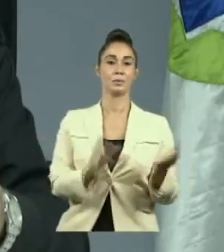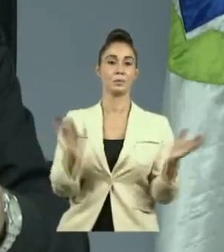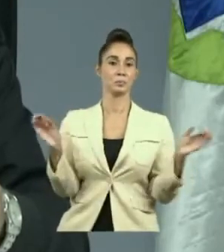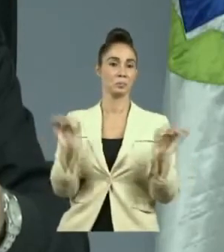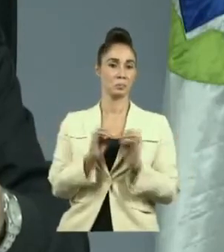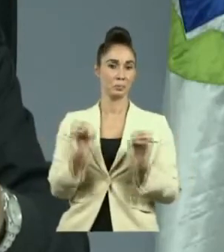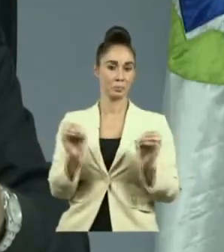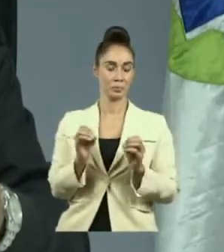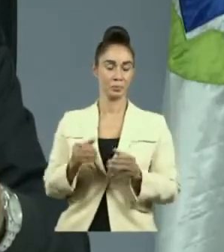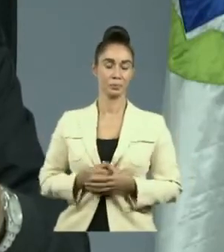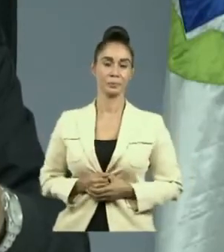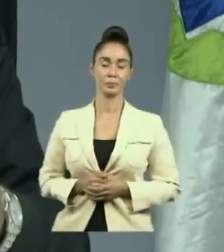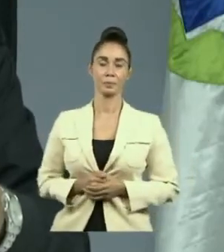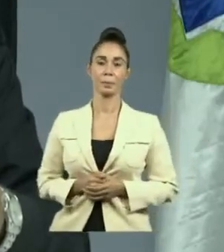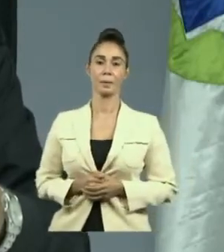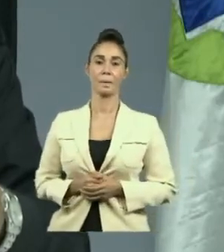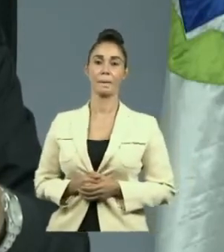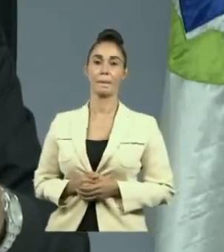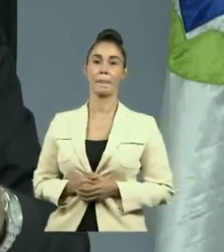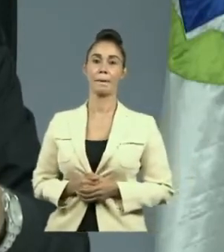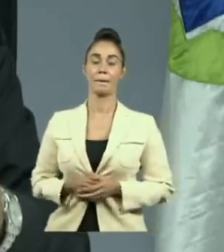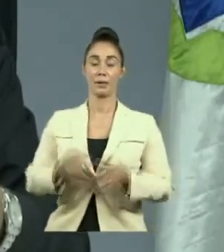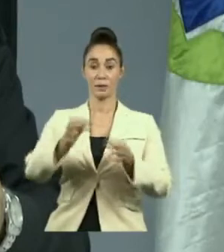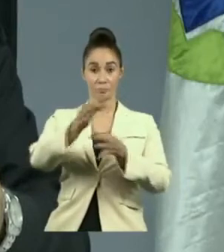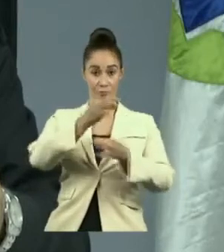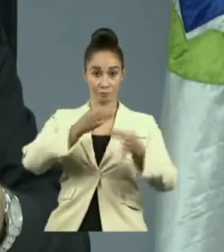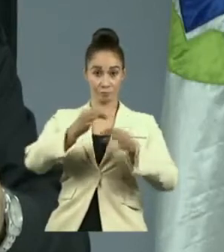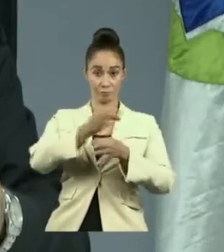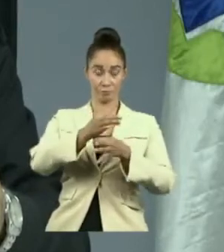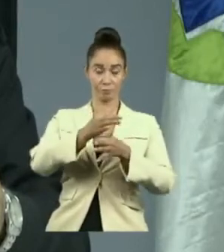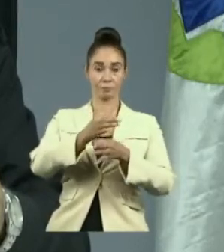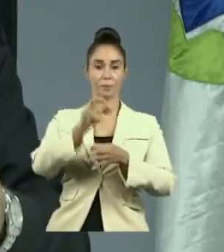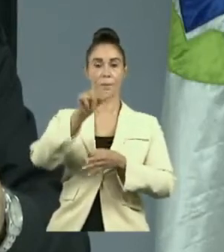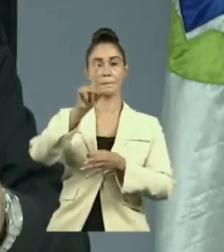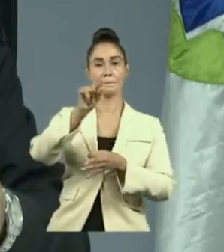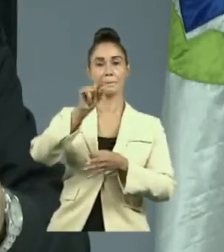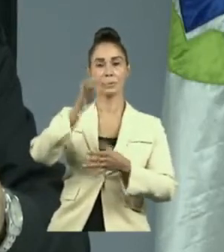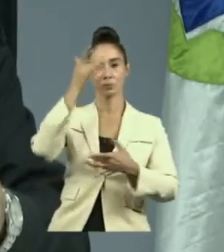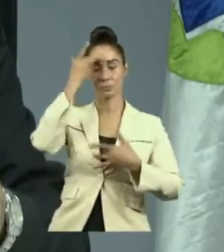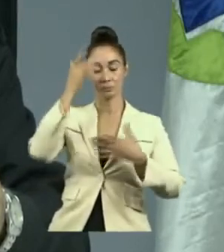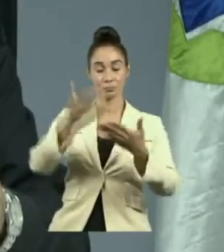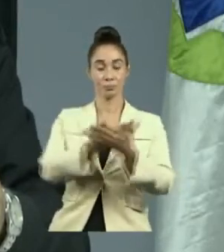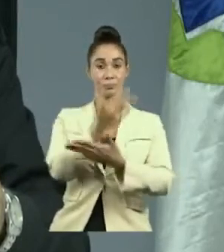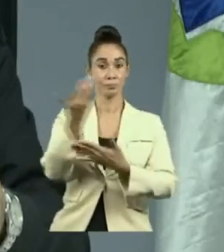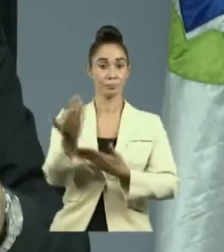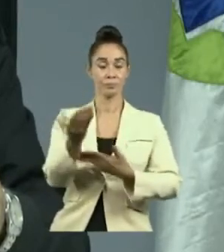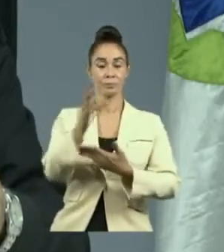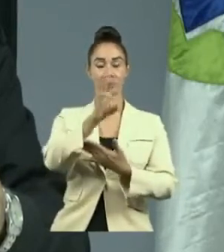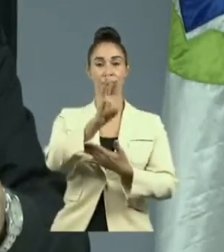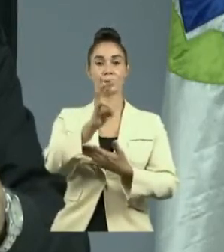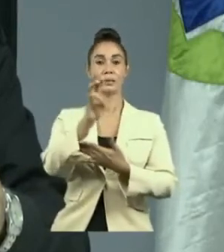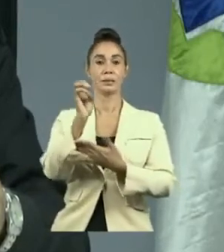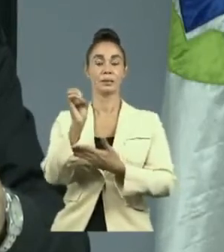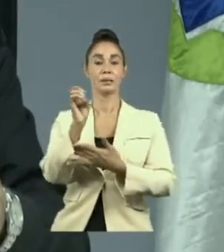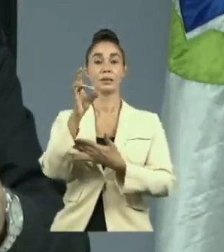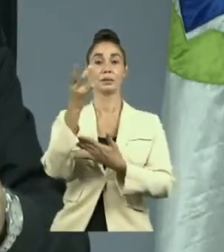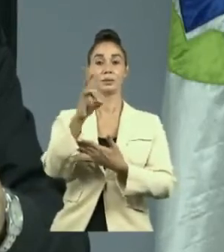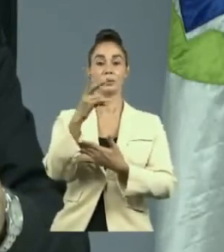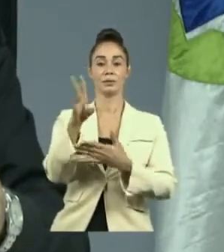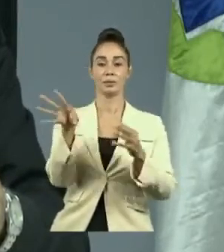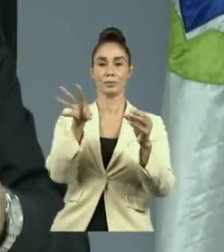fallecimientos provincia duarte 20 casos nuevos 617